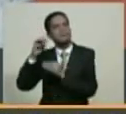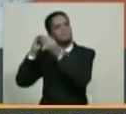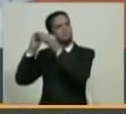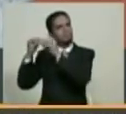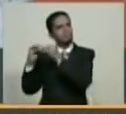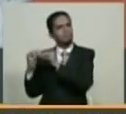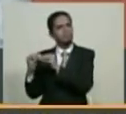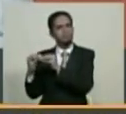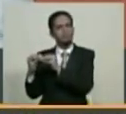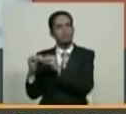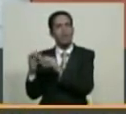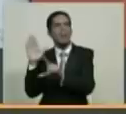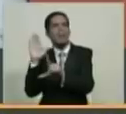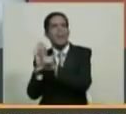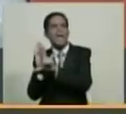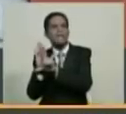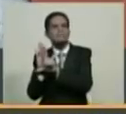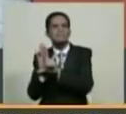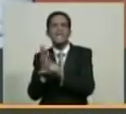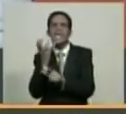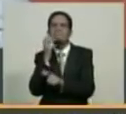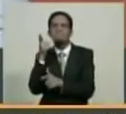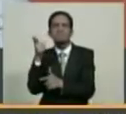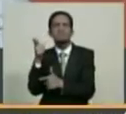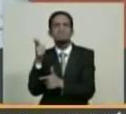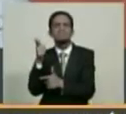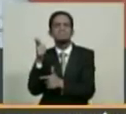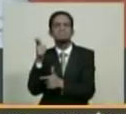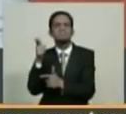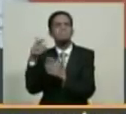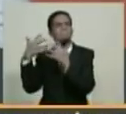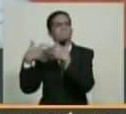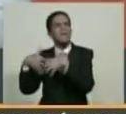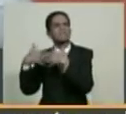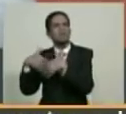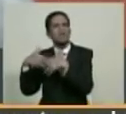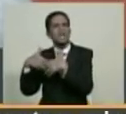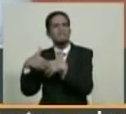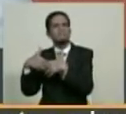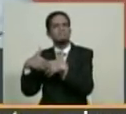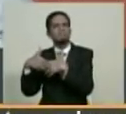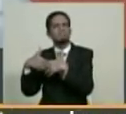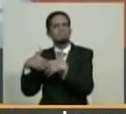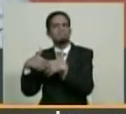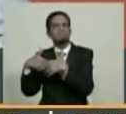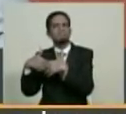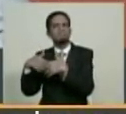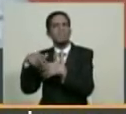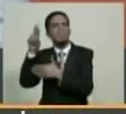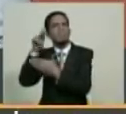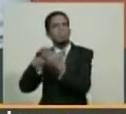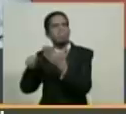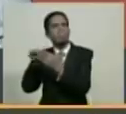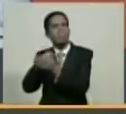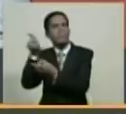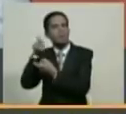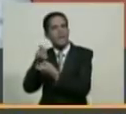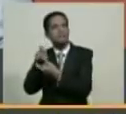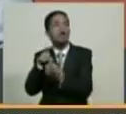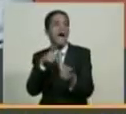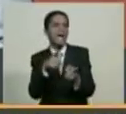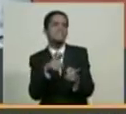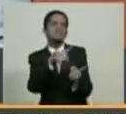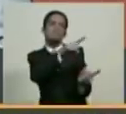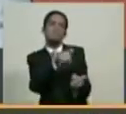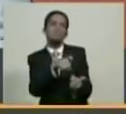tributarias donde le quitan impuestos a las empresas y se los pechan al pueblo, nosotros aquí, por instrucciones del presidente